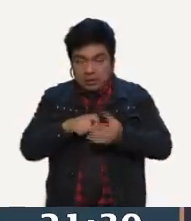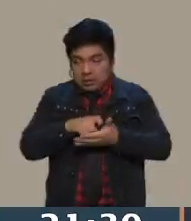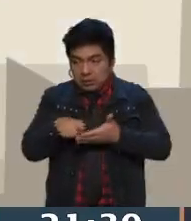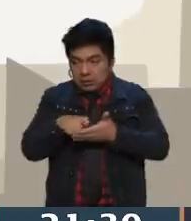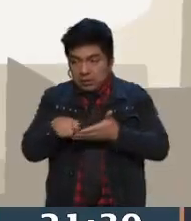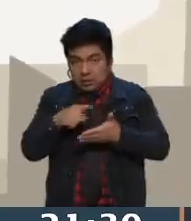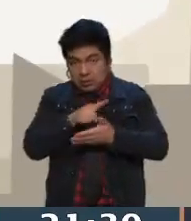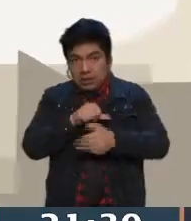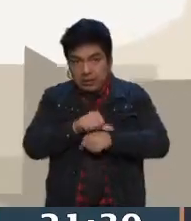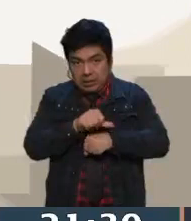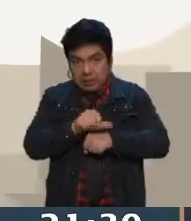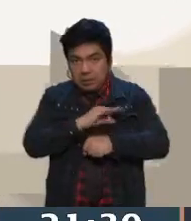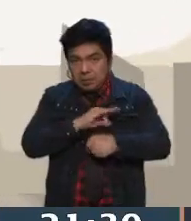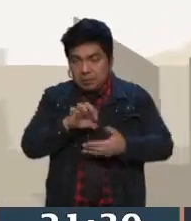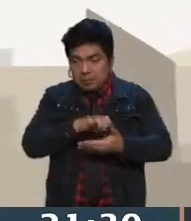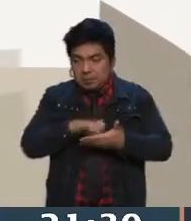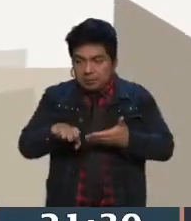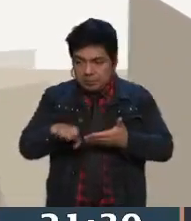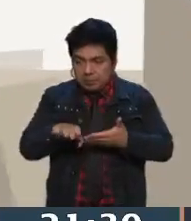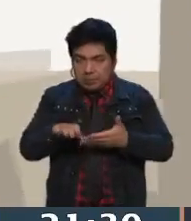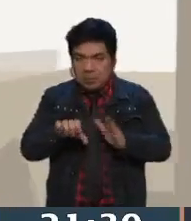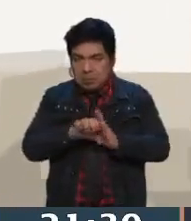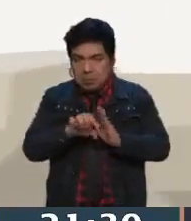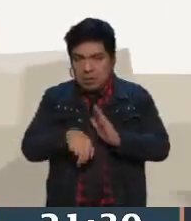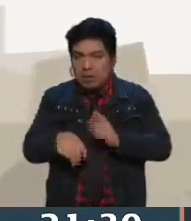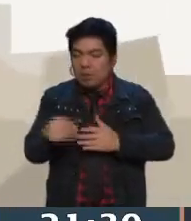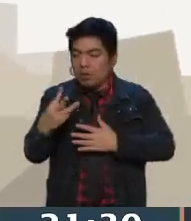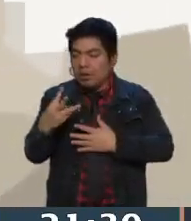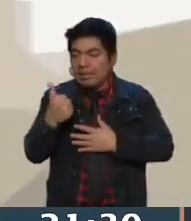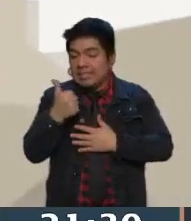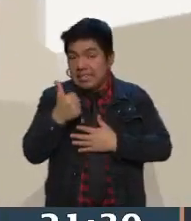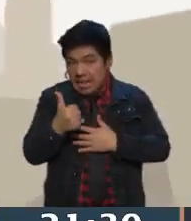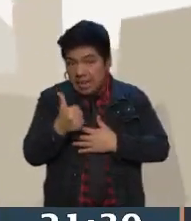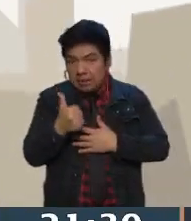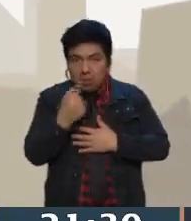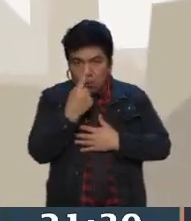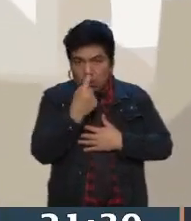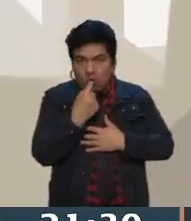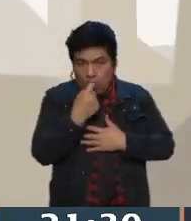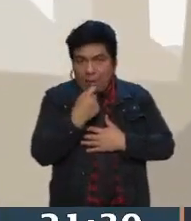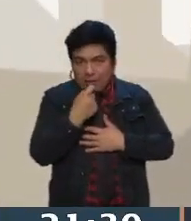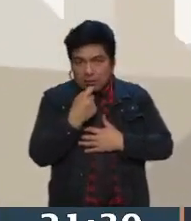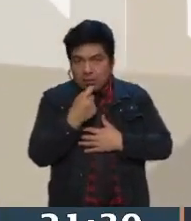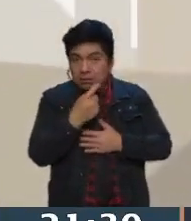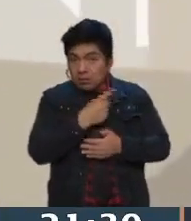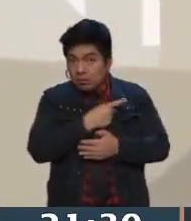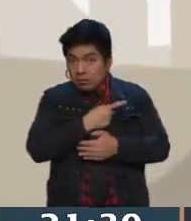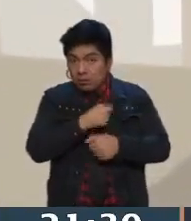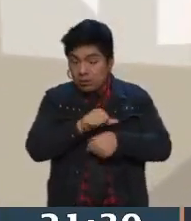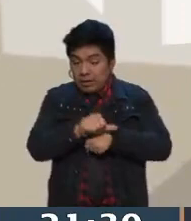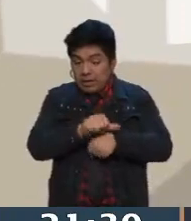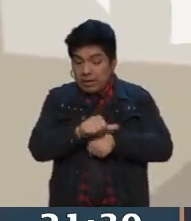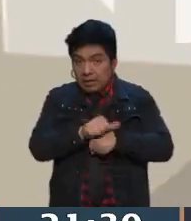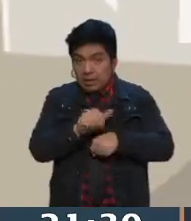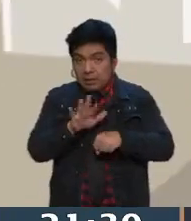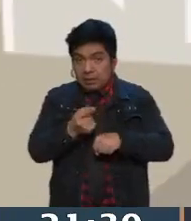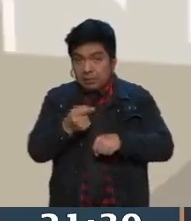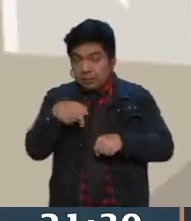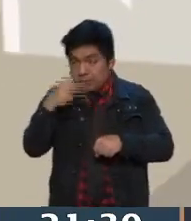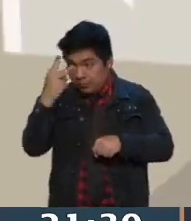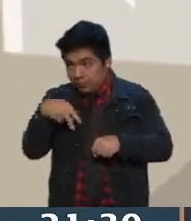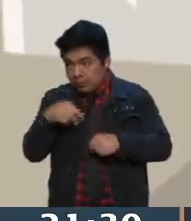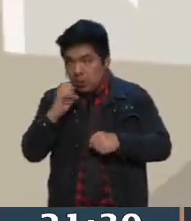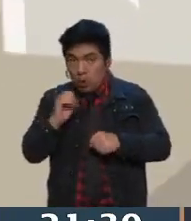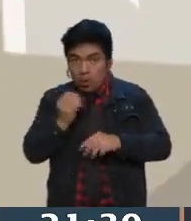aquel país 3 likes por $1. Okay. Solo en Argentina, porque en México o en